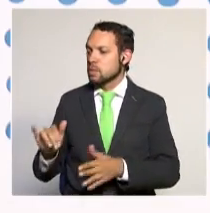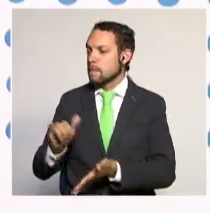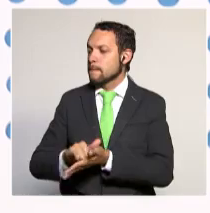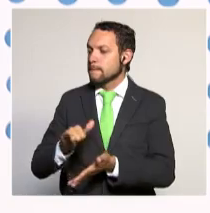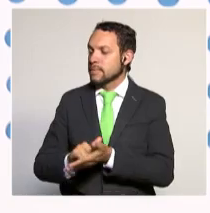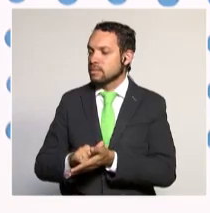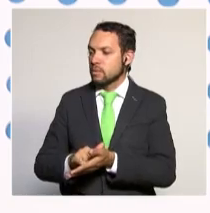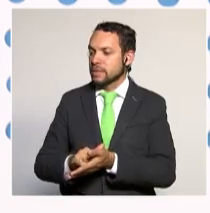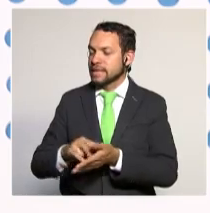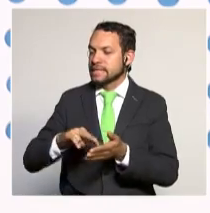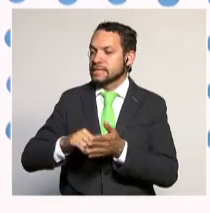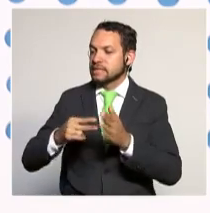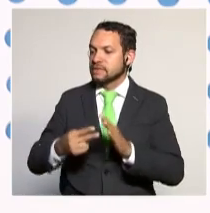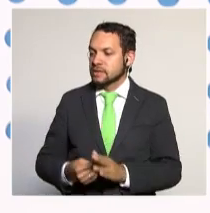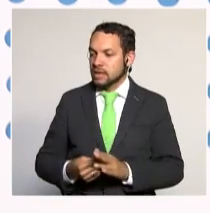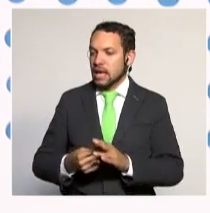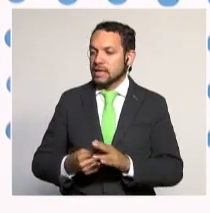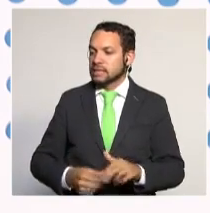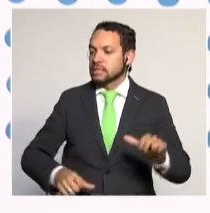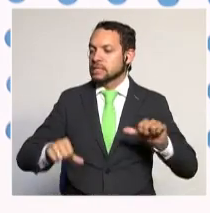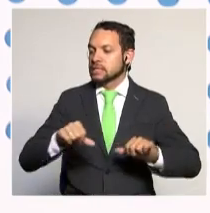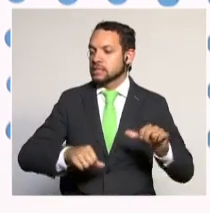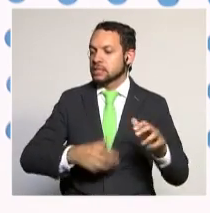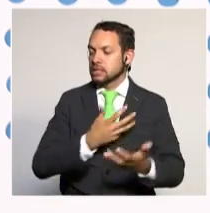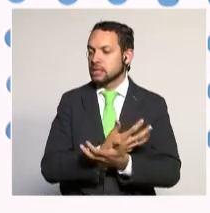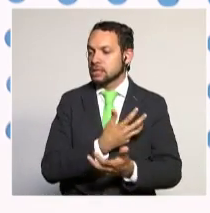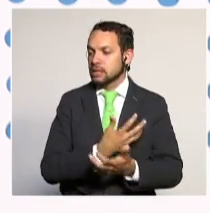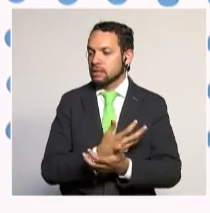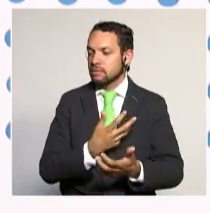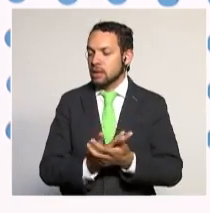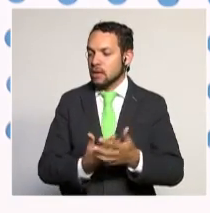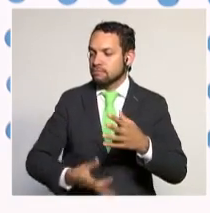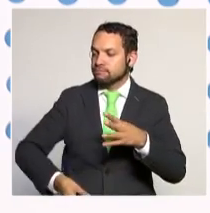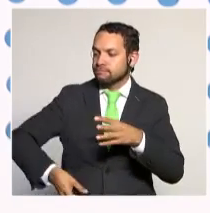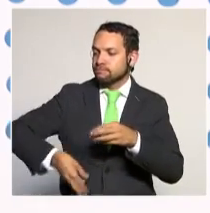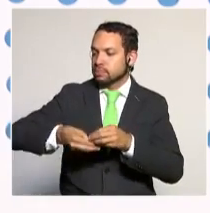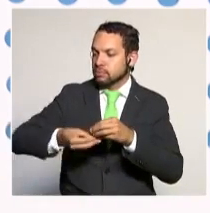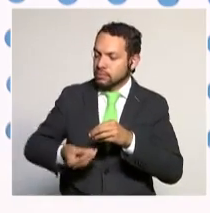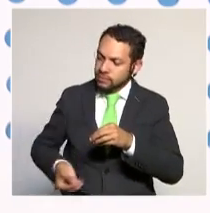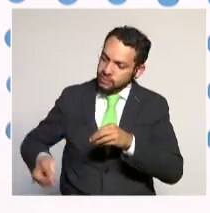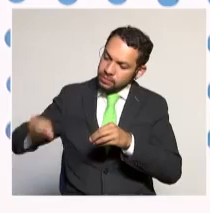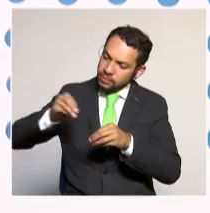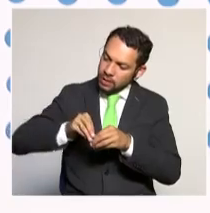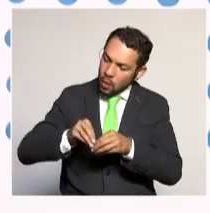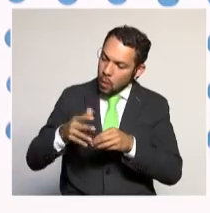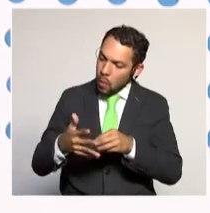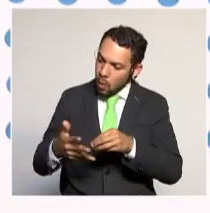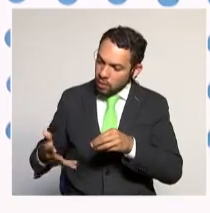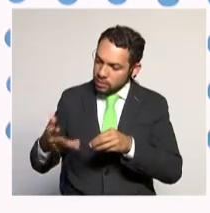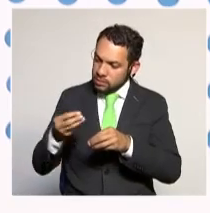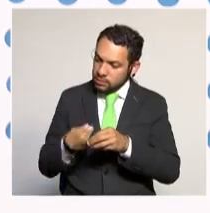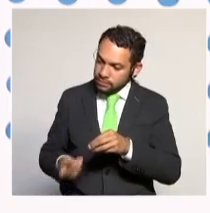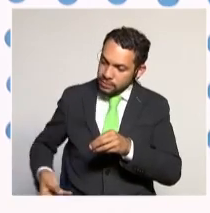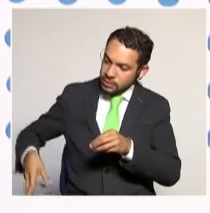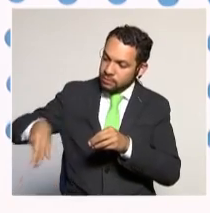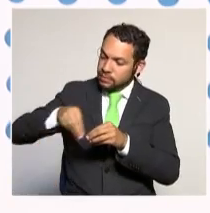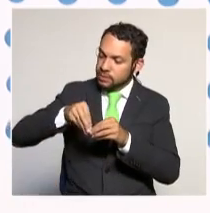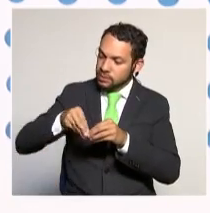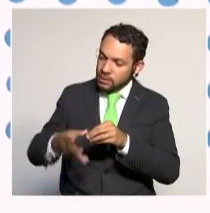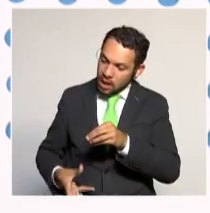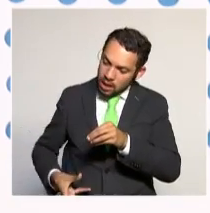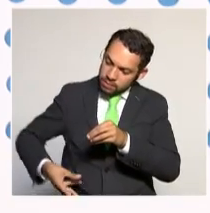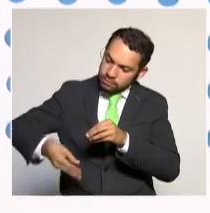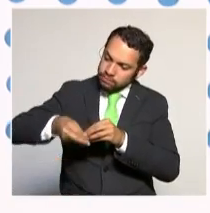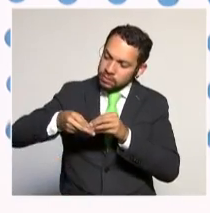una alteración bioquímica, como le indicaba, por acción genética, que impide que ciertas enzimas, o sea, sustancias que desbaratan el beta